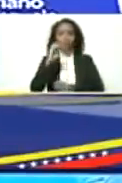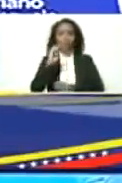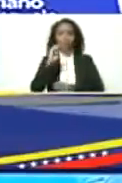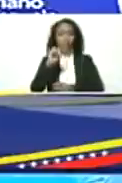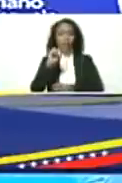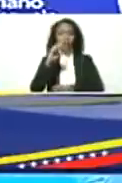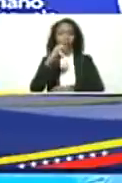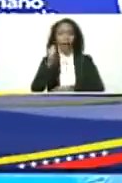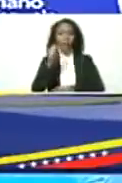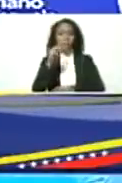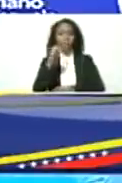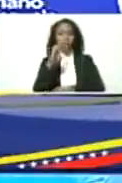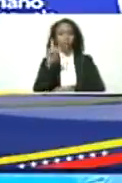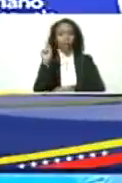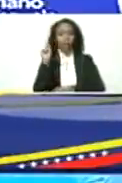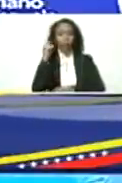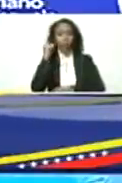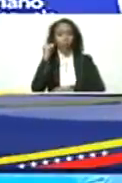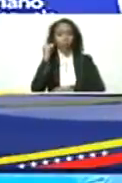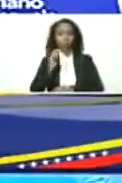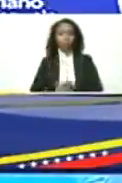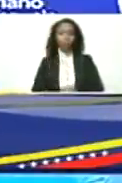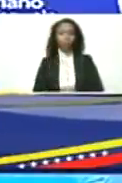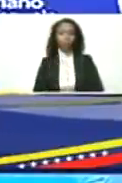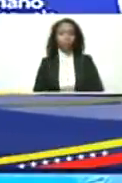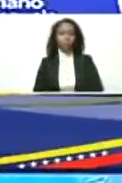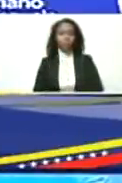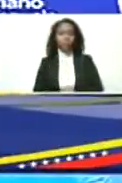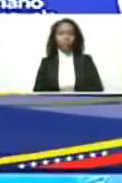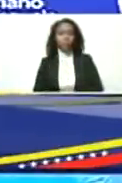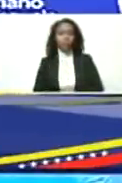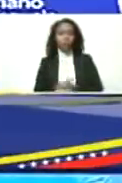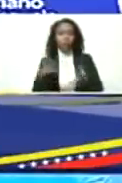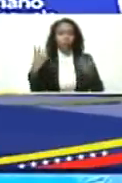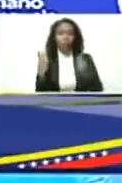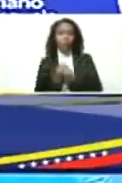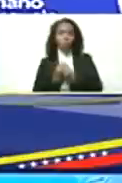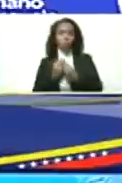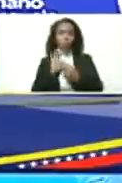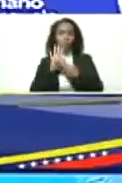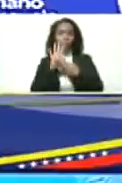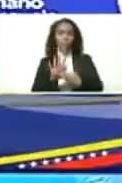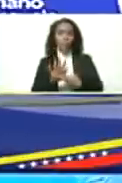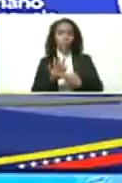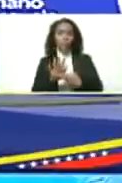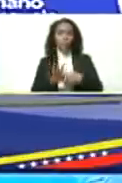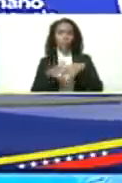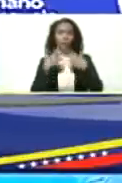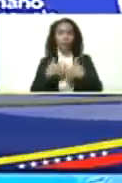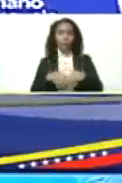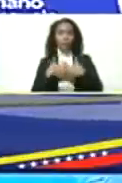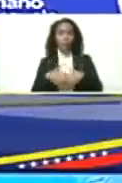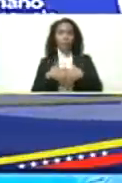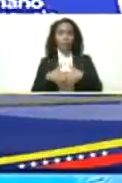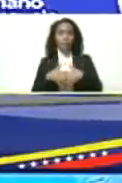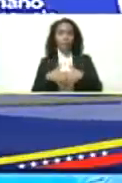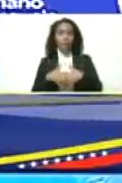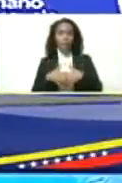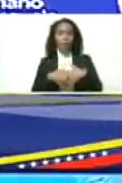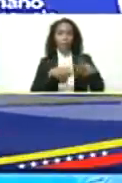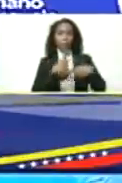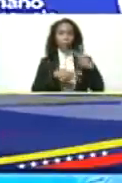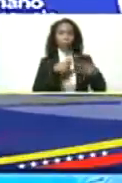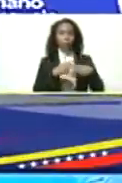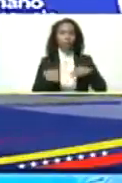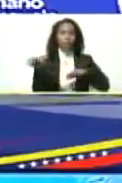Fernanda Palencia, junto a los representantes de la empresa productora